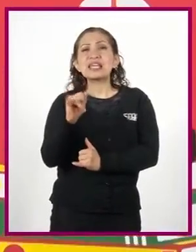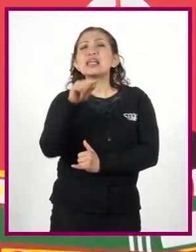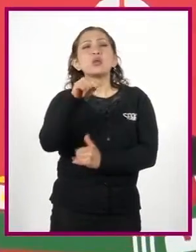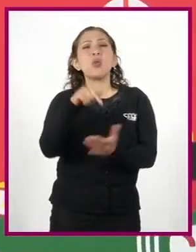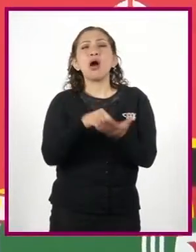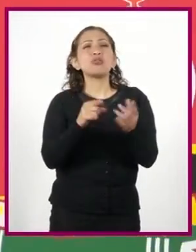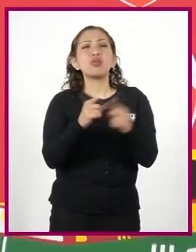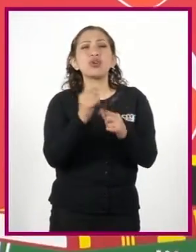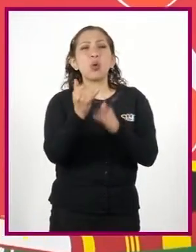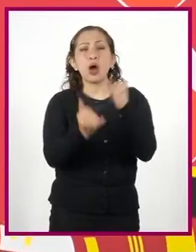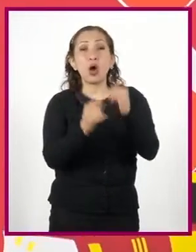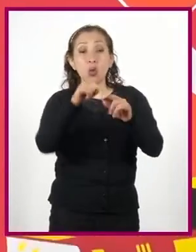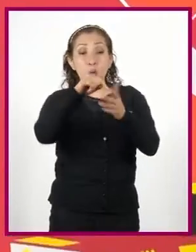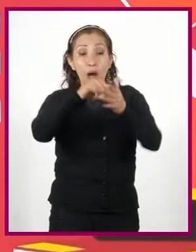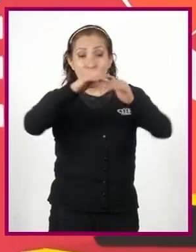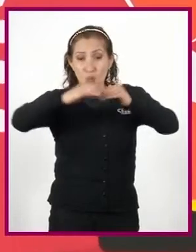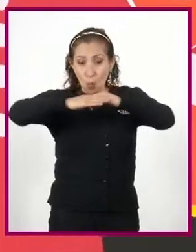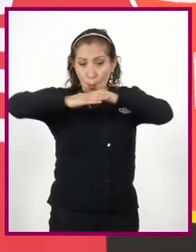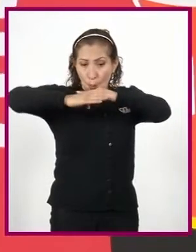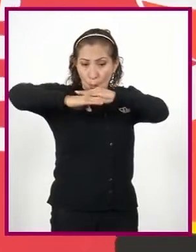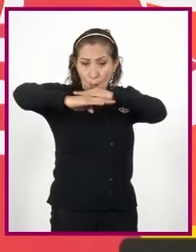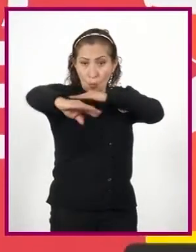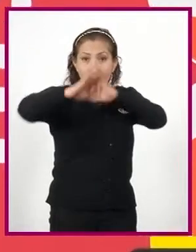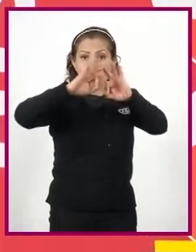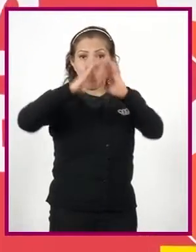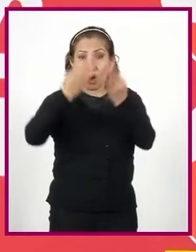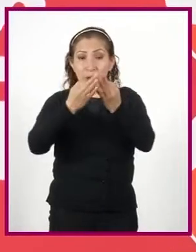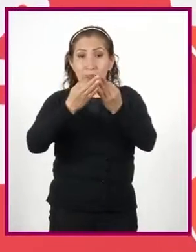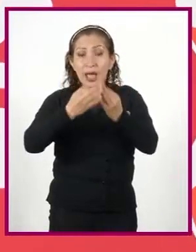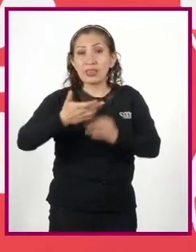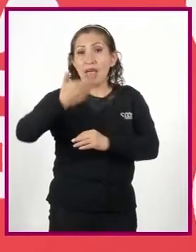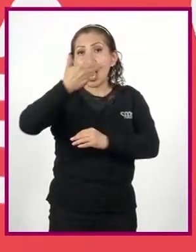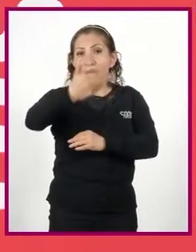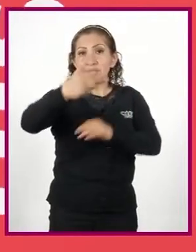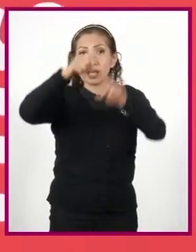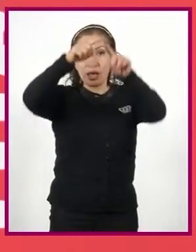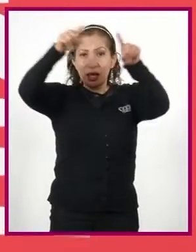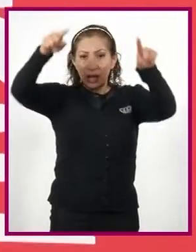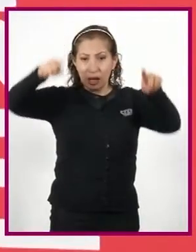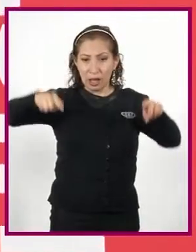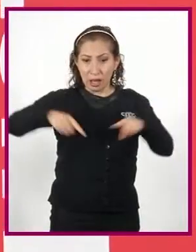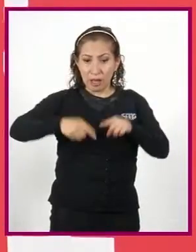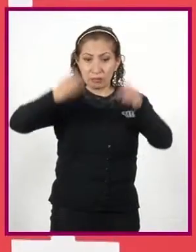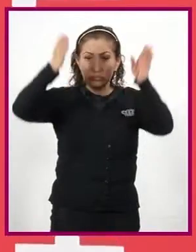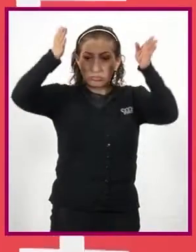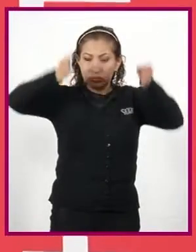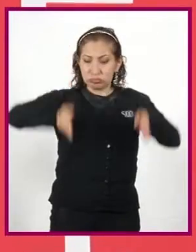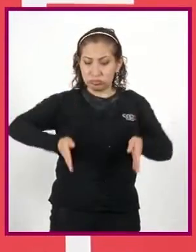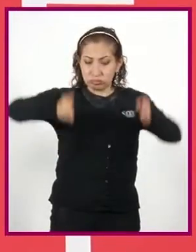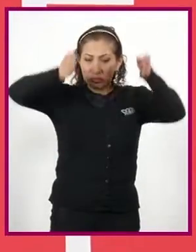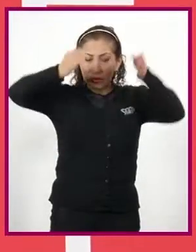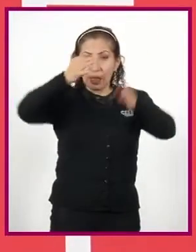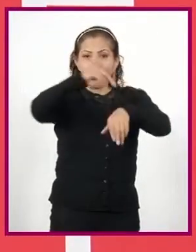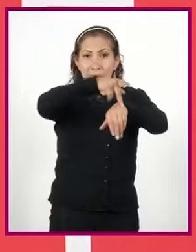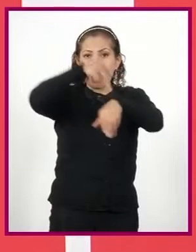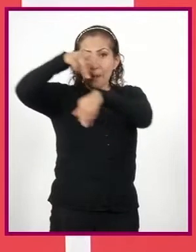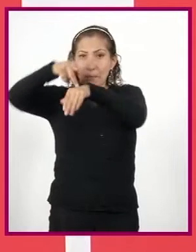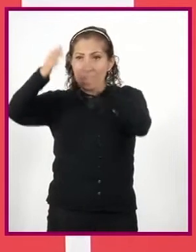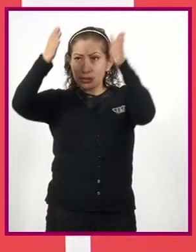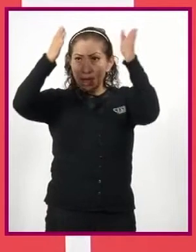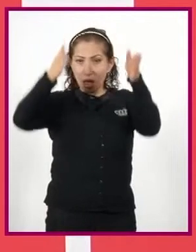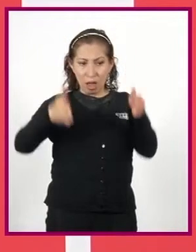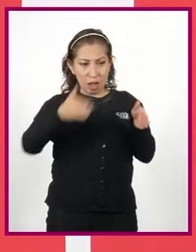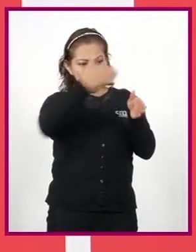taxtli era un espacio plano en forma de H, marcado por muros de piedra. En cada uno de los